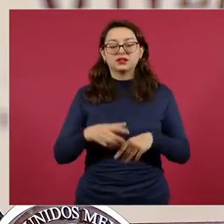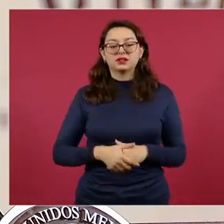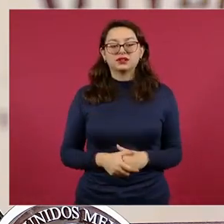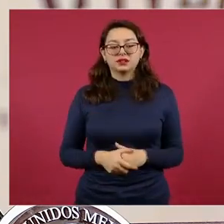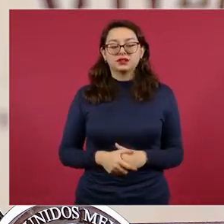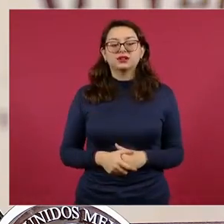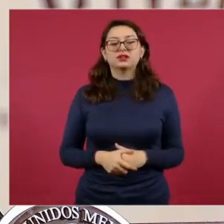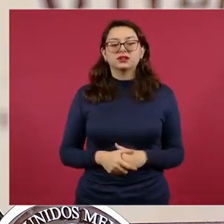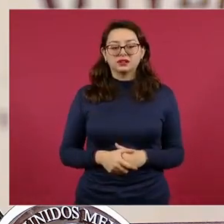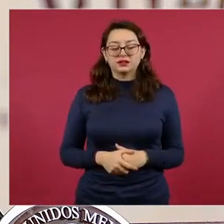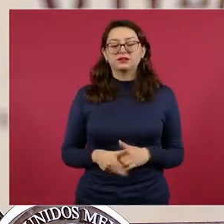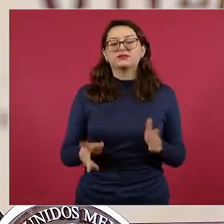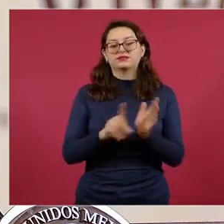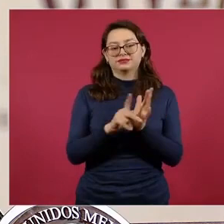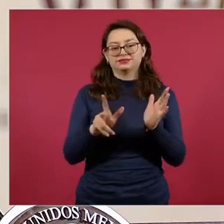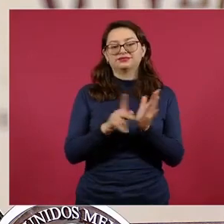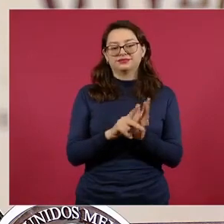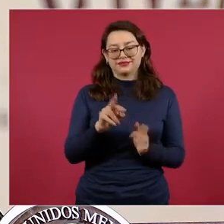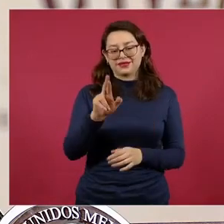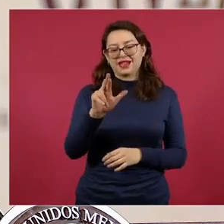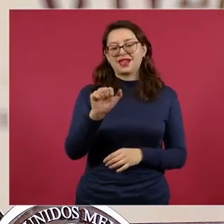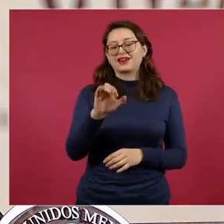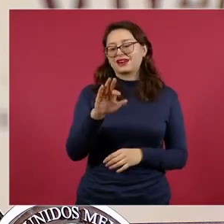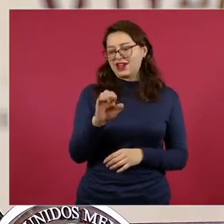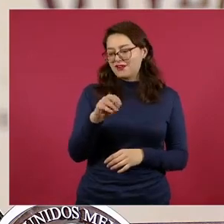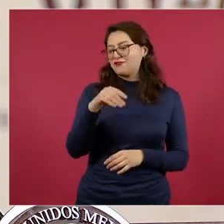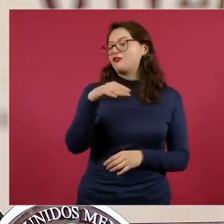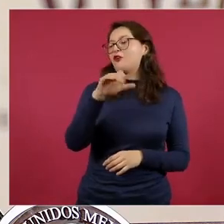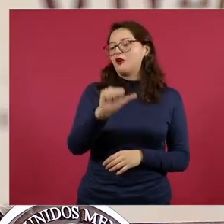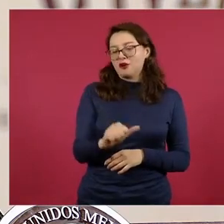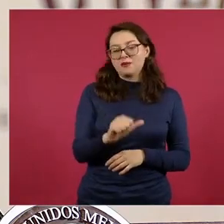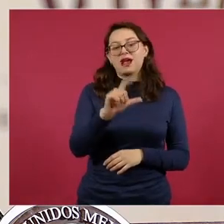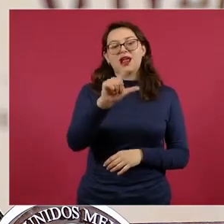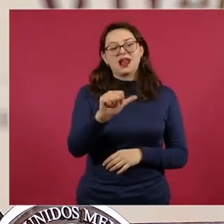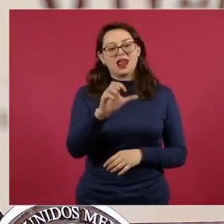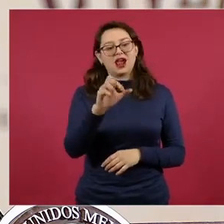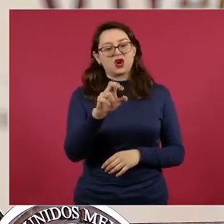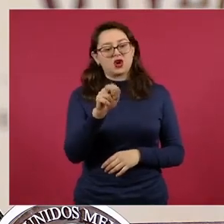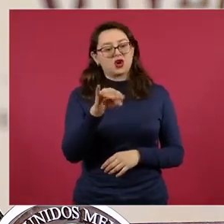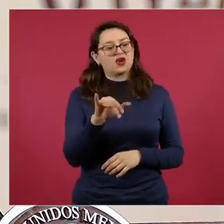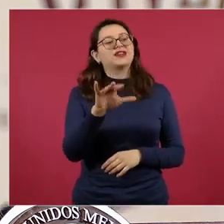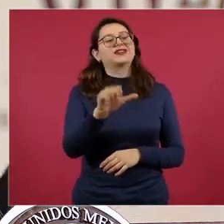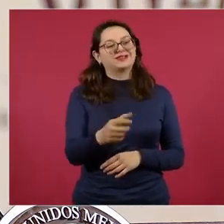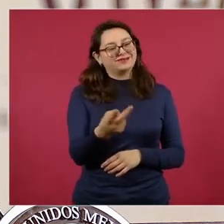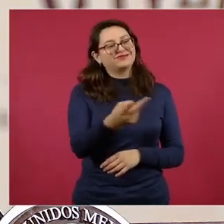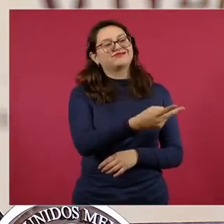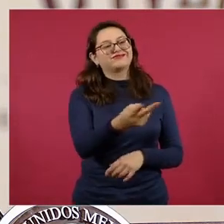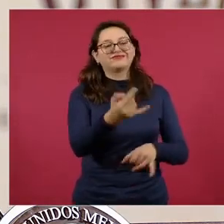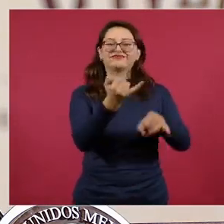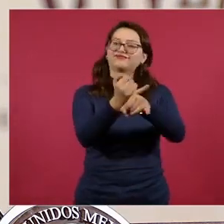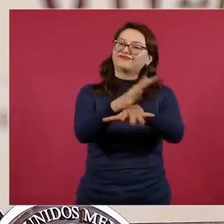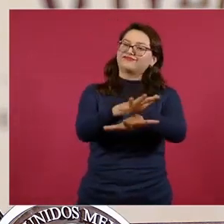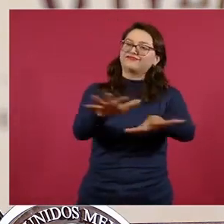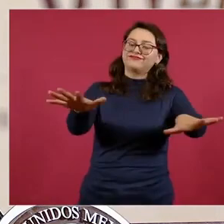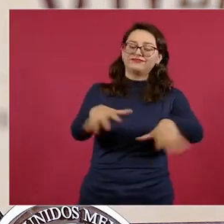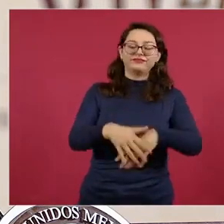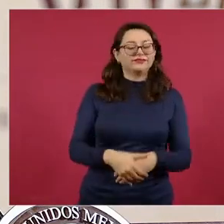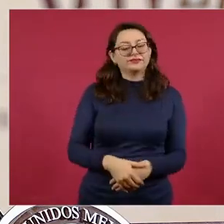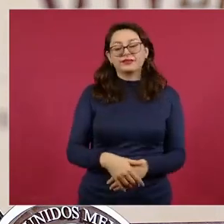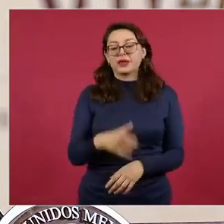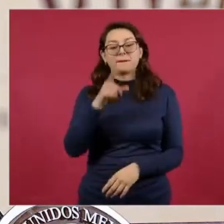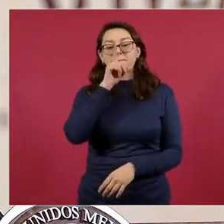Así es, el diario Reforma y La Crónica difundieron esta versión, pero también fue falso.